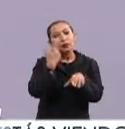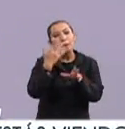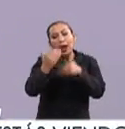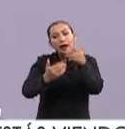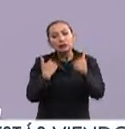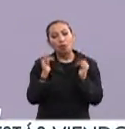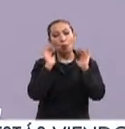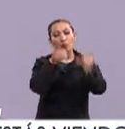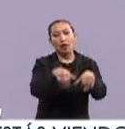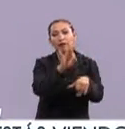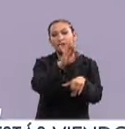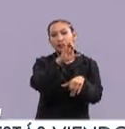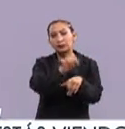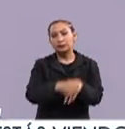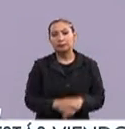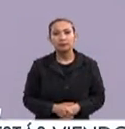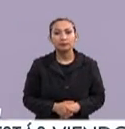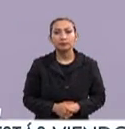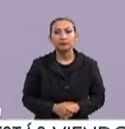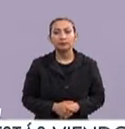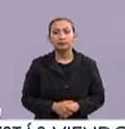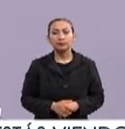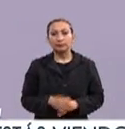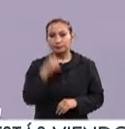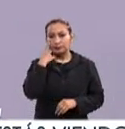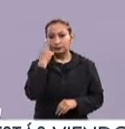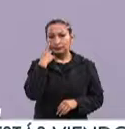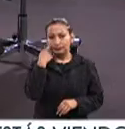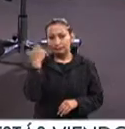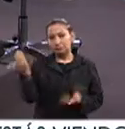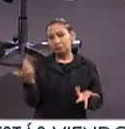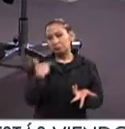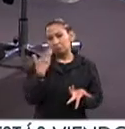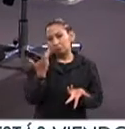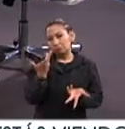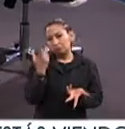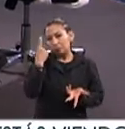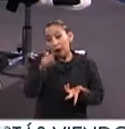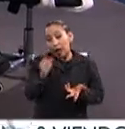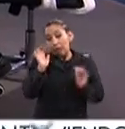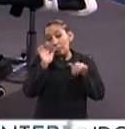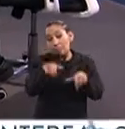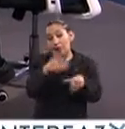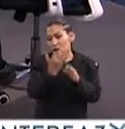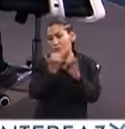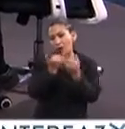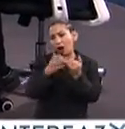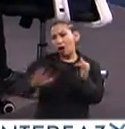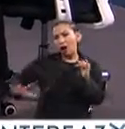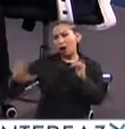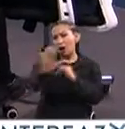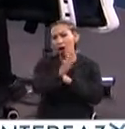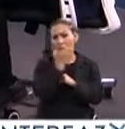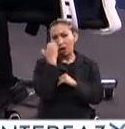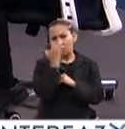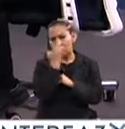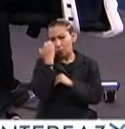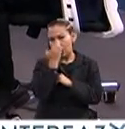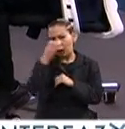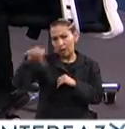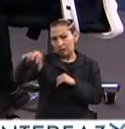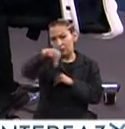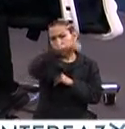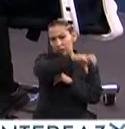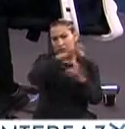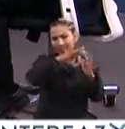poder ingresar a la FES? Bueno, el proceso, como en el resto de las